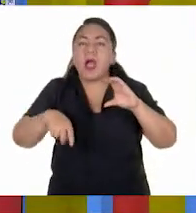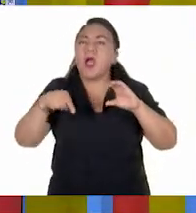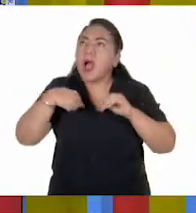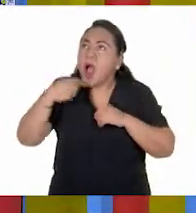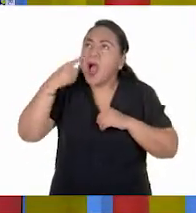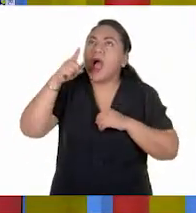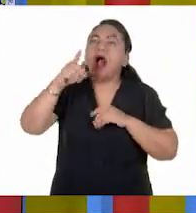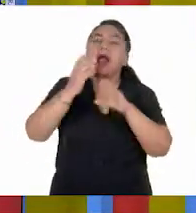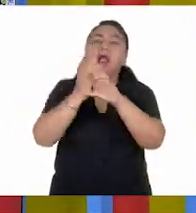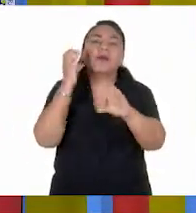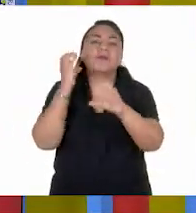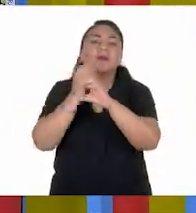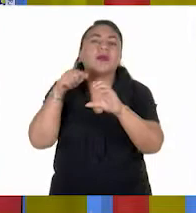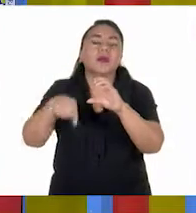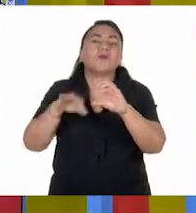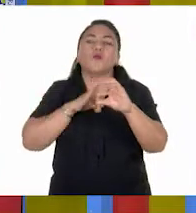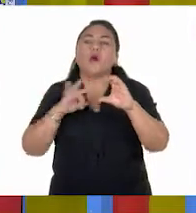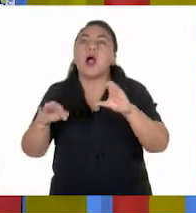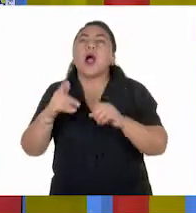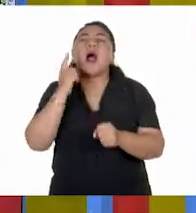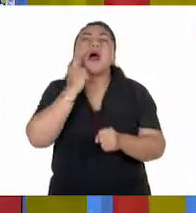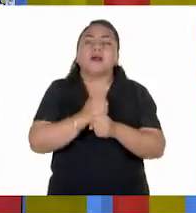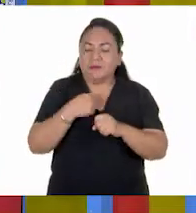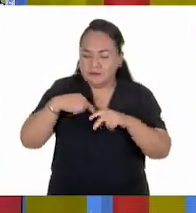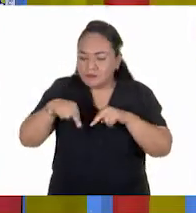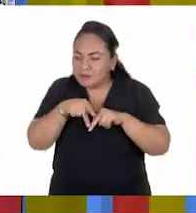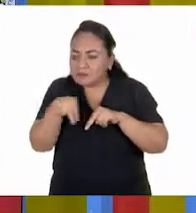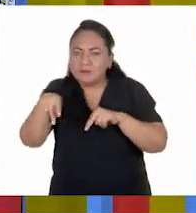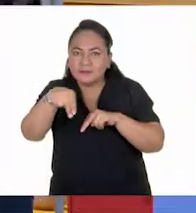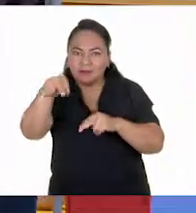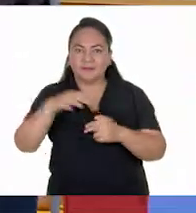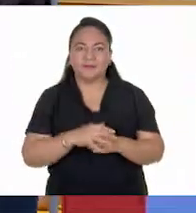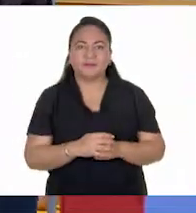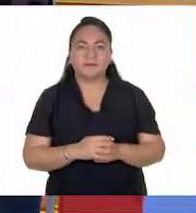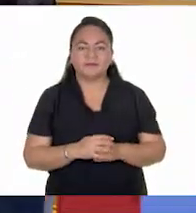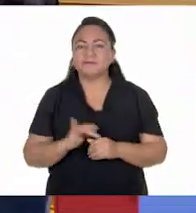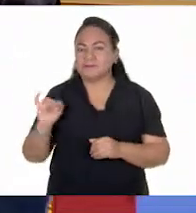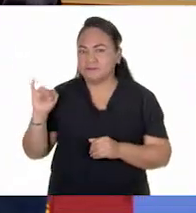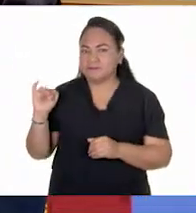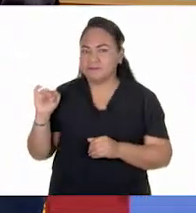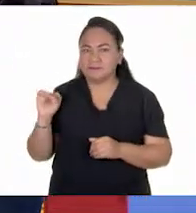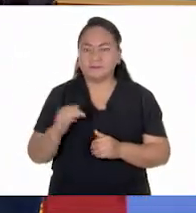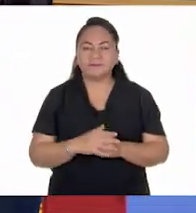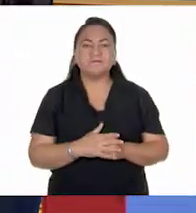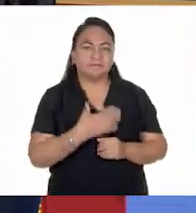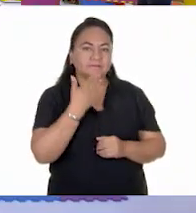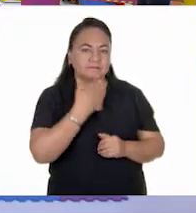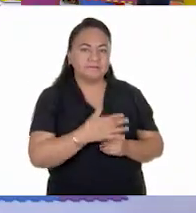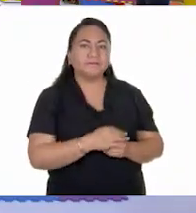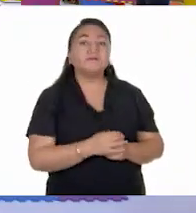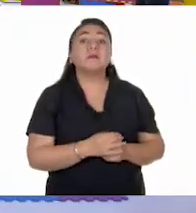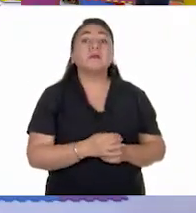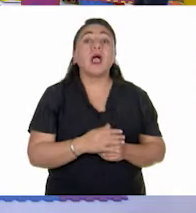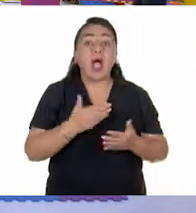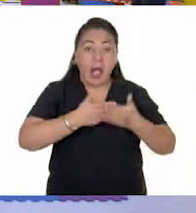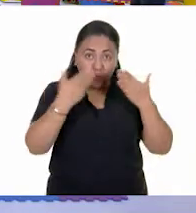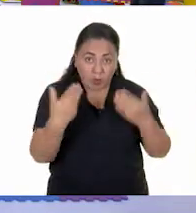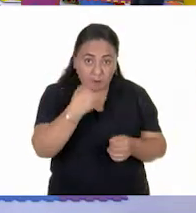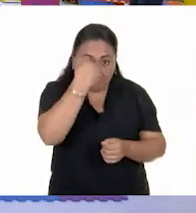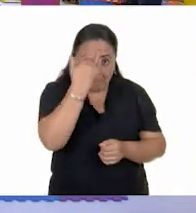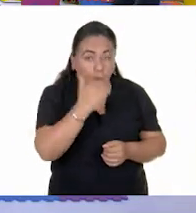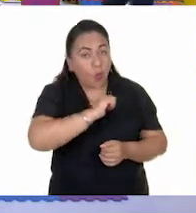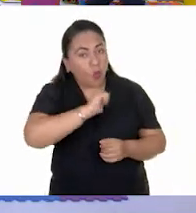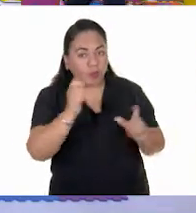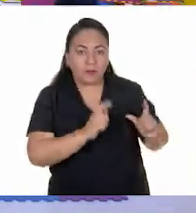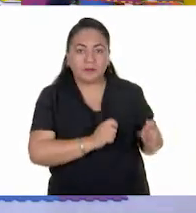siempre va a haber camiones y van a poder ubicarse. Así es. Muy bien, Pili. Tengo otra imagen que quiero que